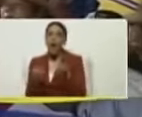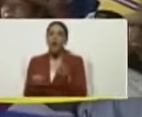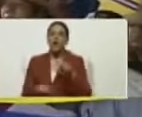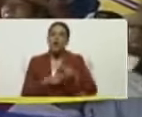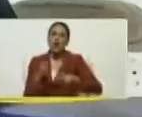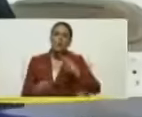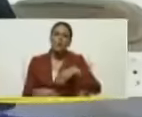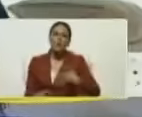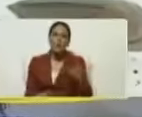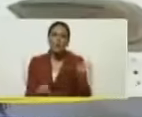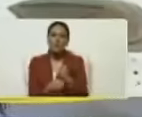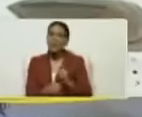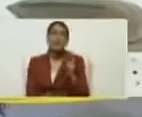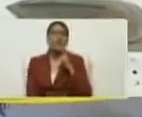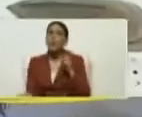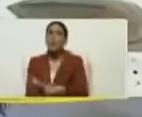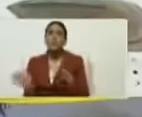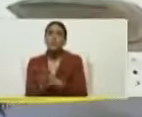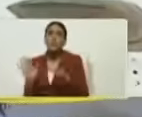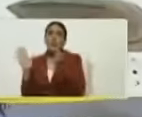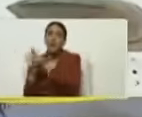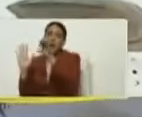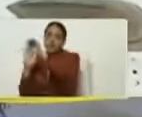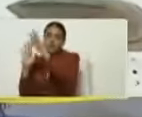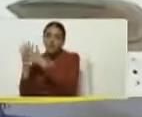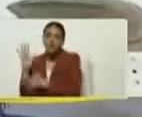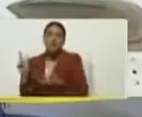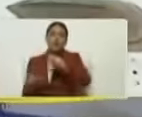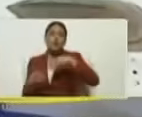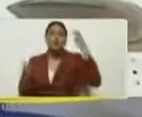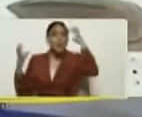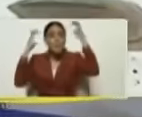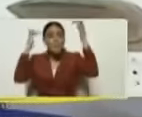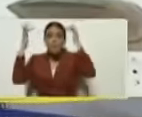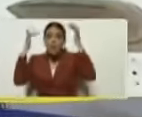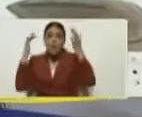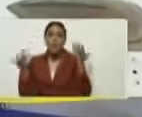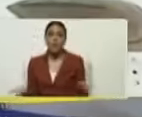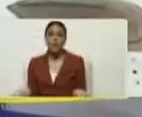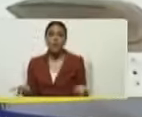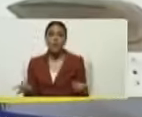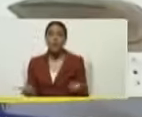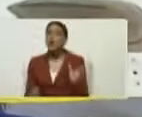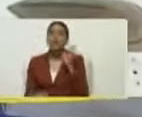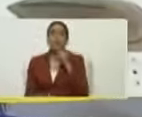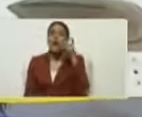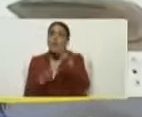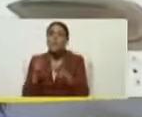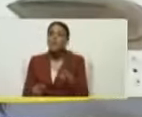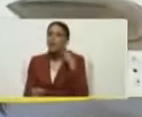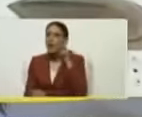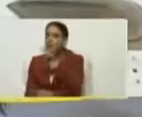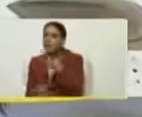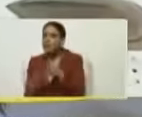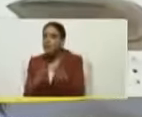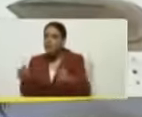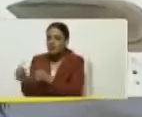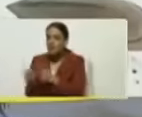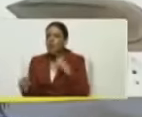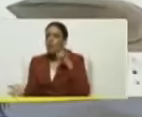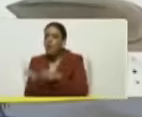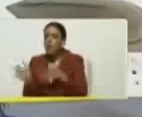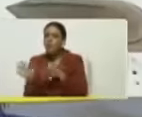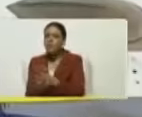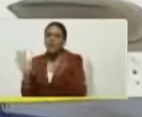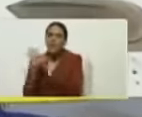compañero presidente. Tenemos ahorita inquietud, se saca el decreto, pero no hay nadie que le haga seguimiento a esa gaceta. ¿Quién hace que